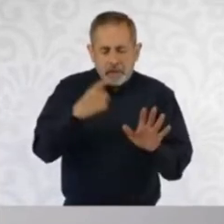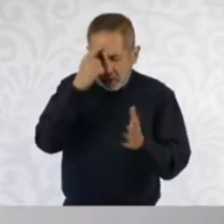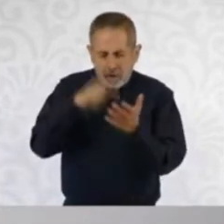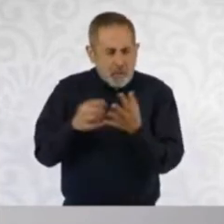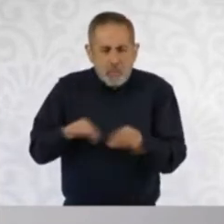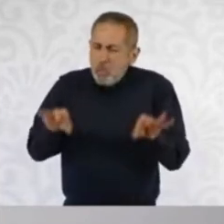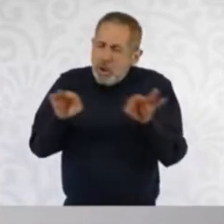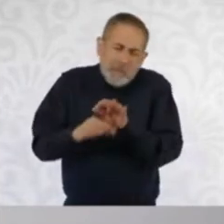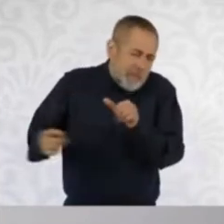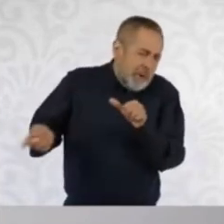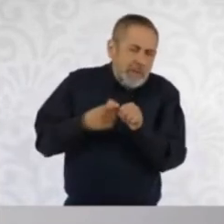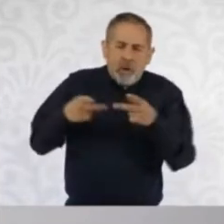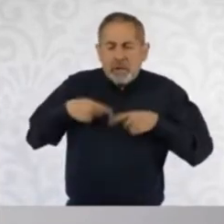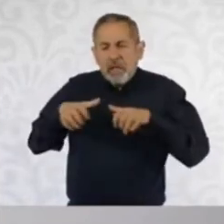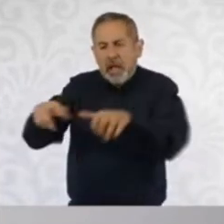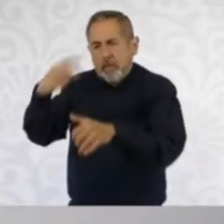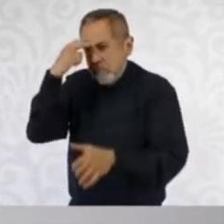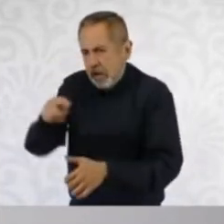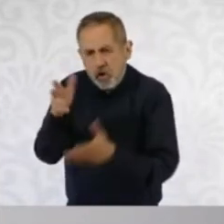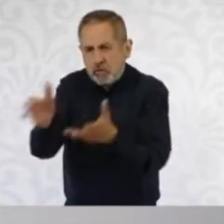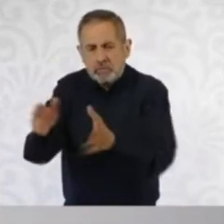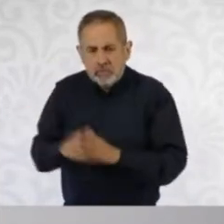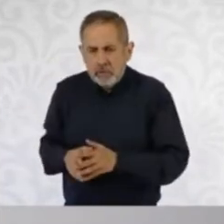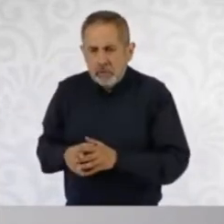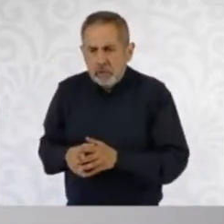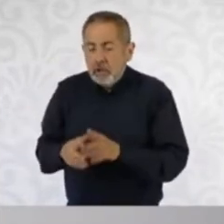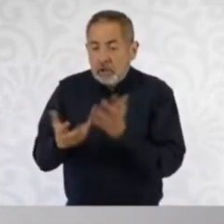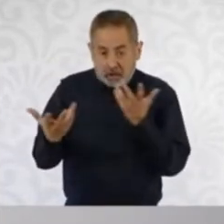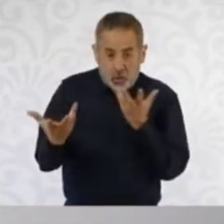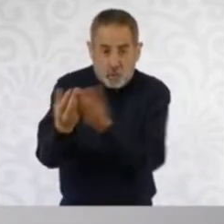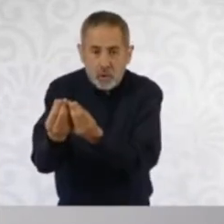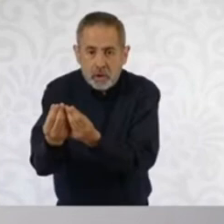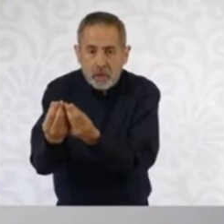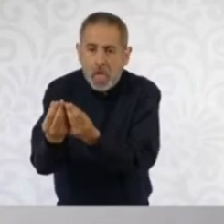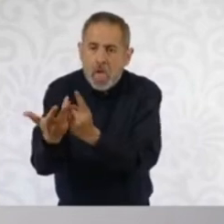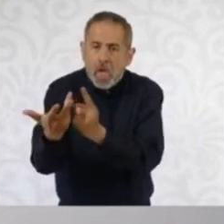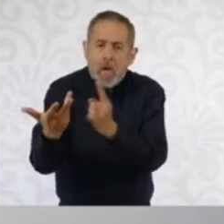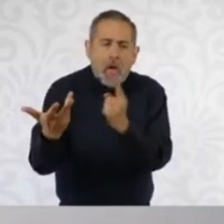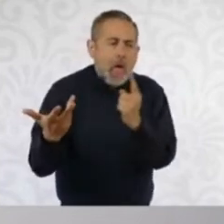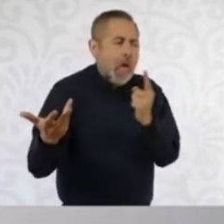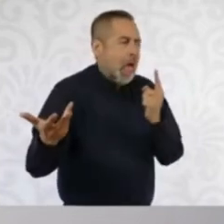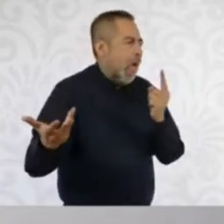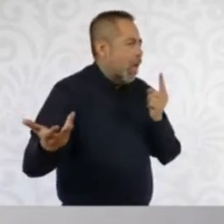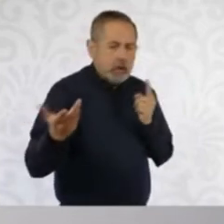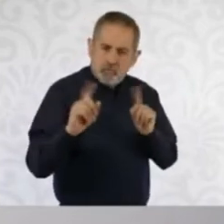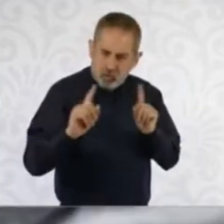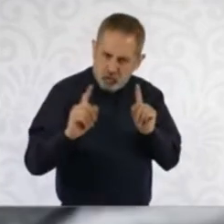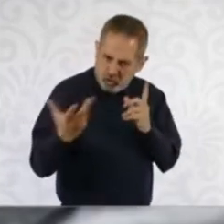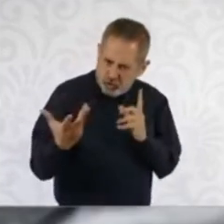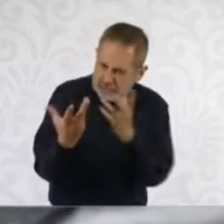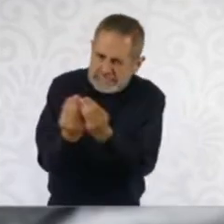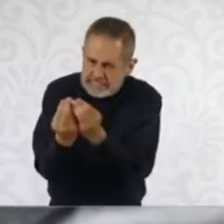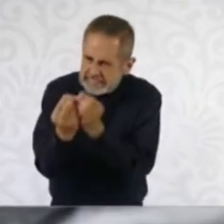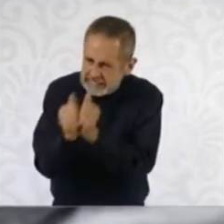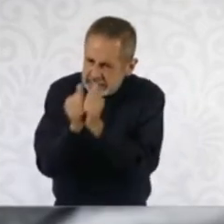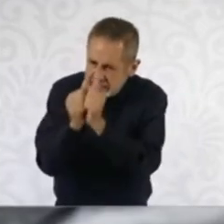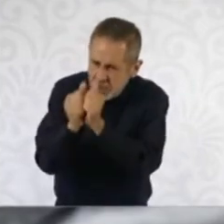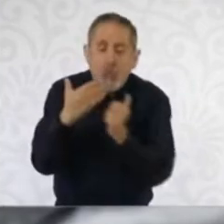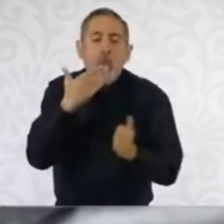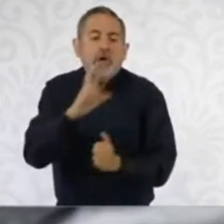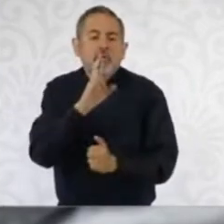México. En la medida en que no nos alejemos del pueblo y de nuestros principios, vamos a seguir dando